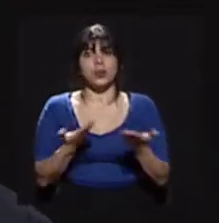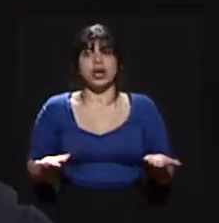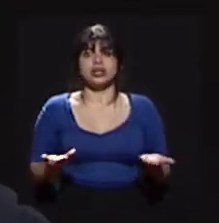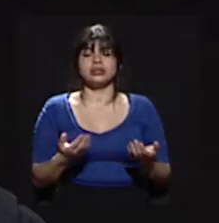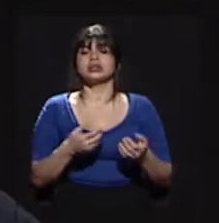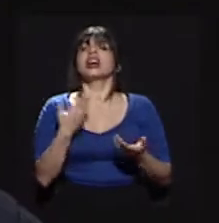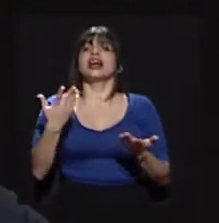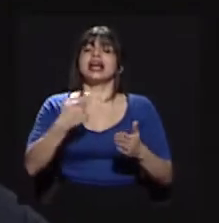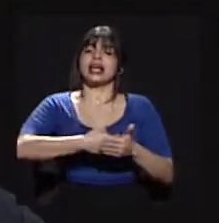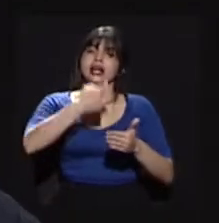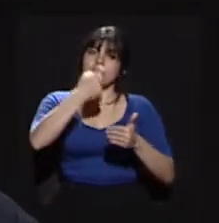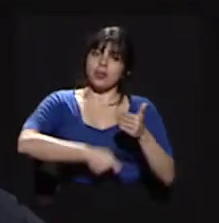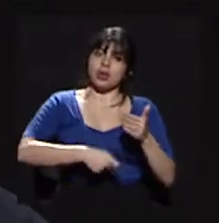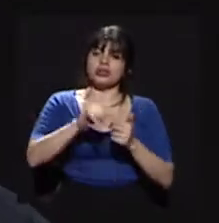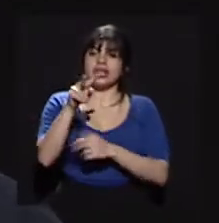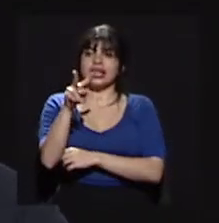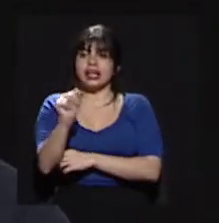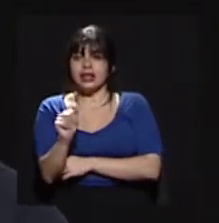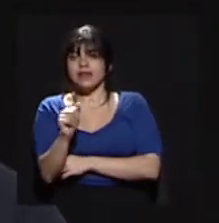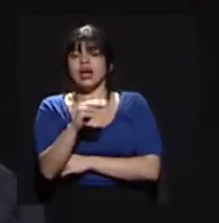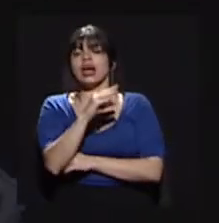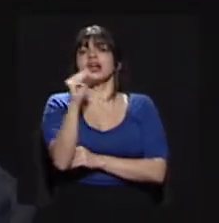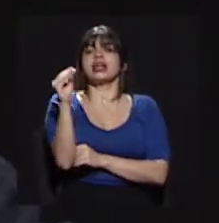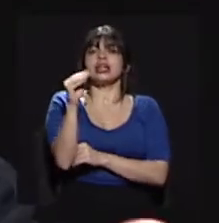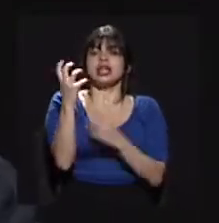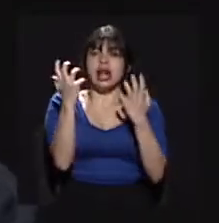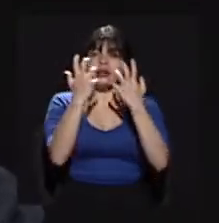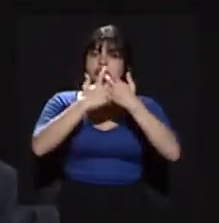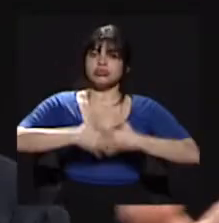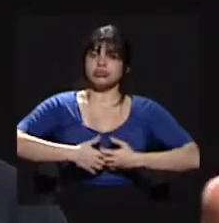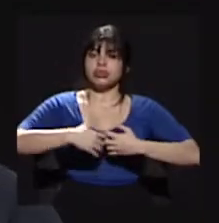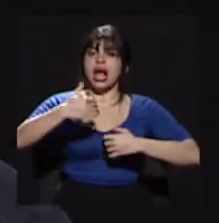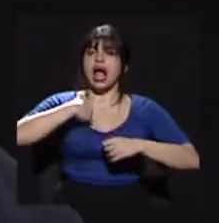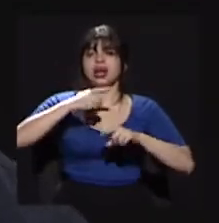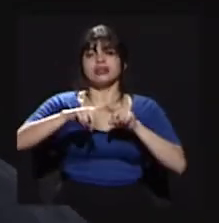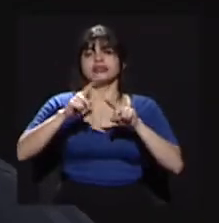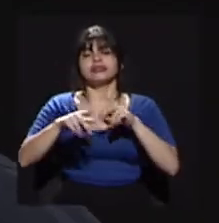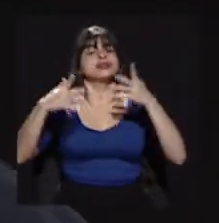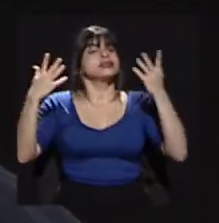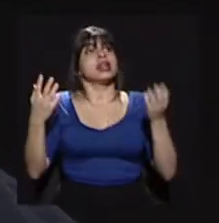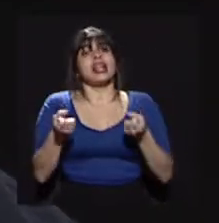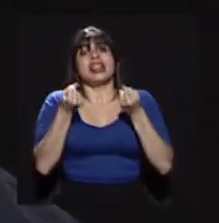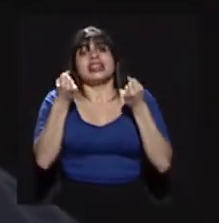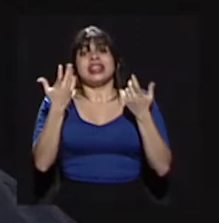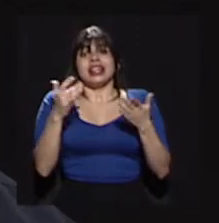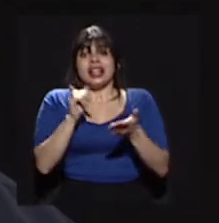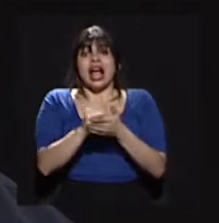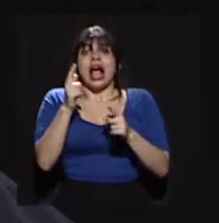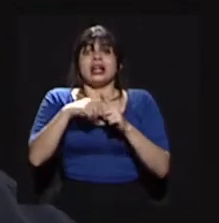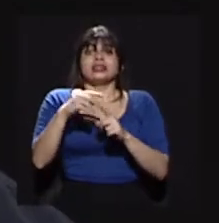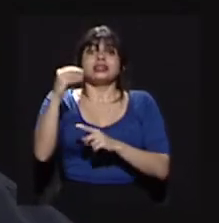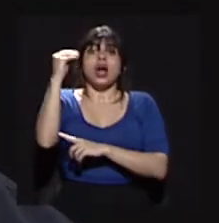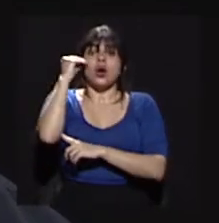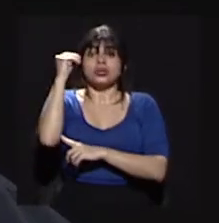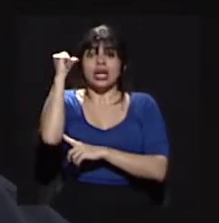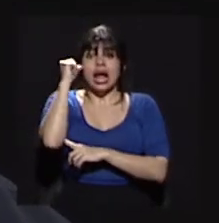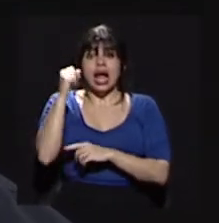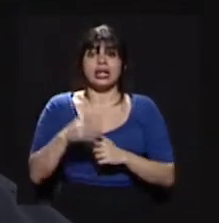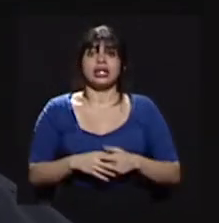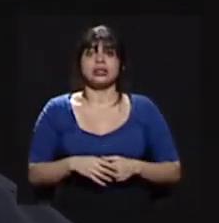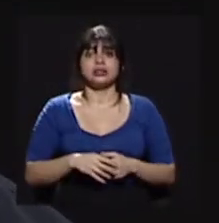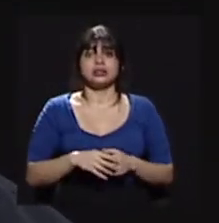renta igual y esa combinación que tiene distintas bueno tanto esa cita que está don oscar arias